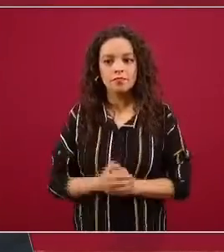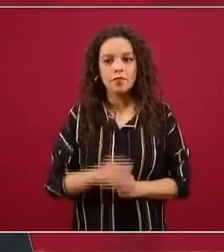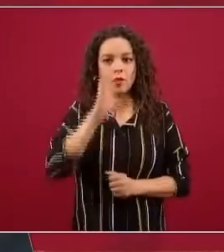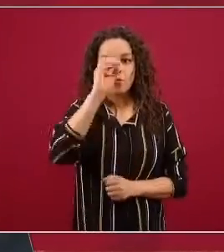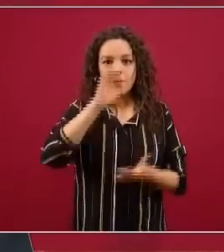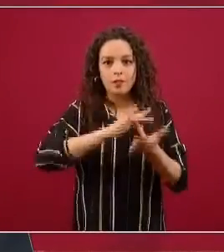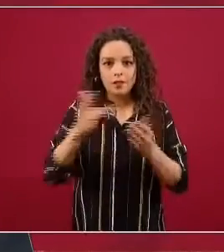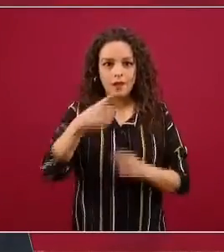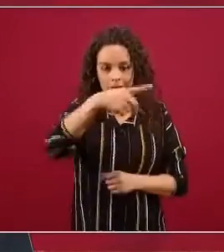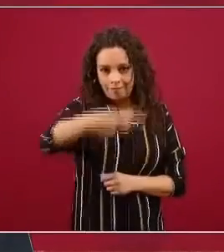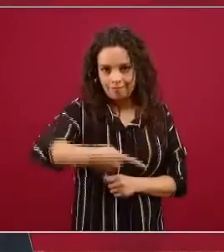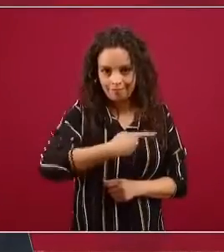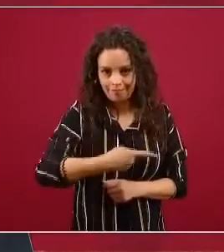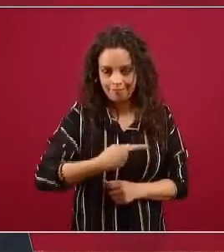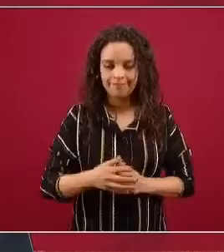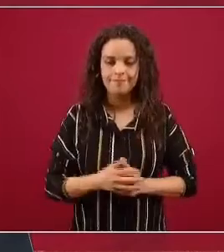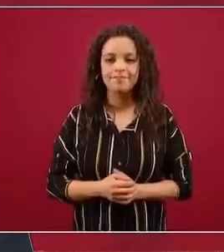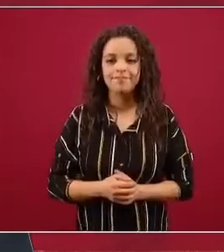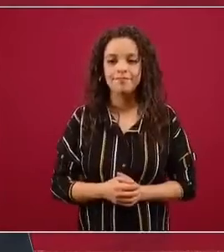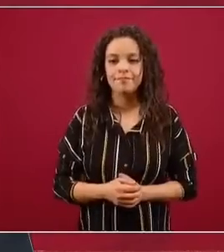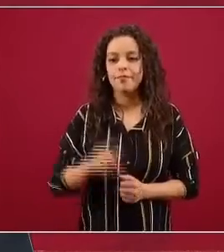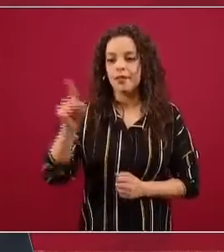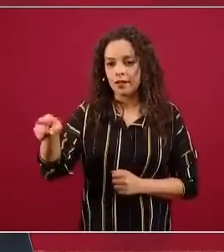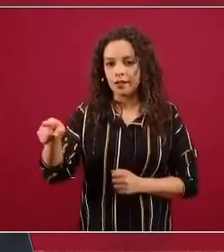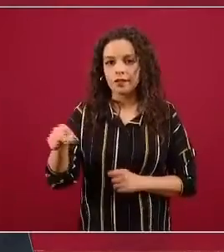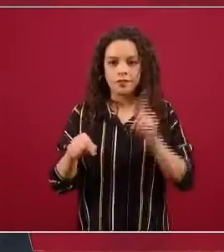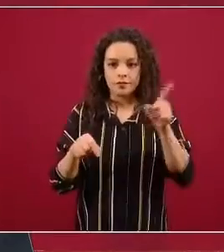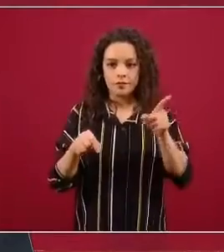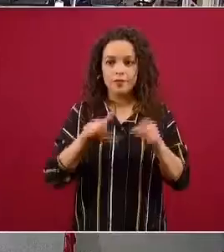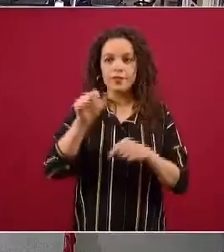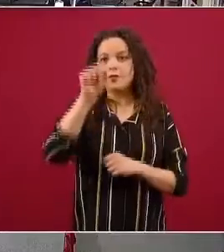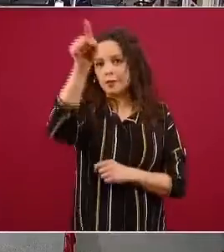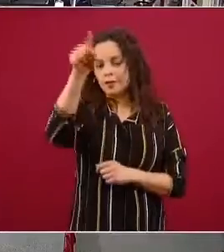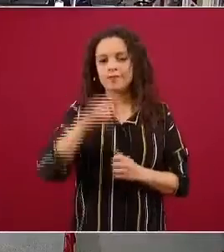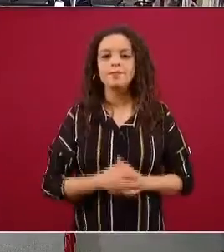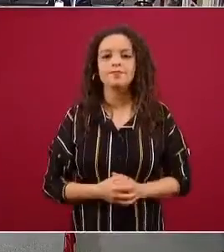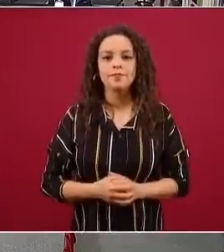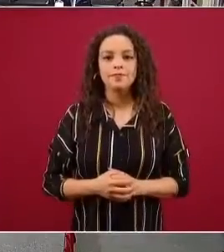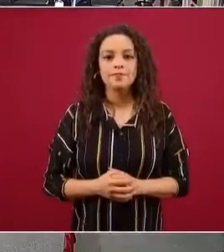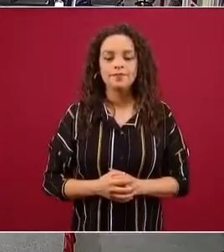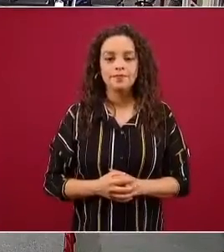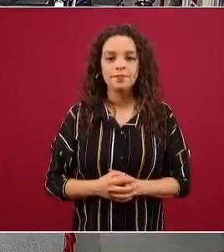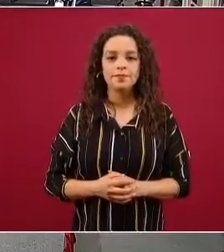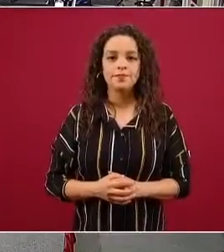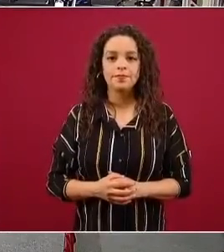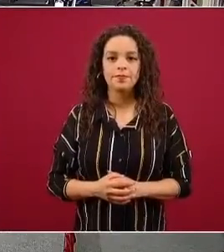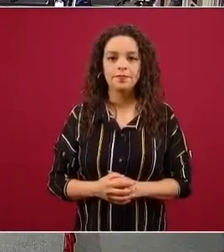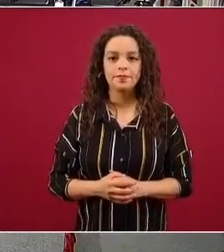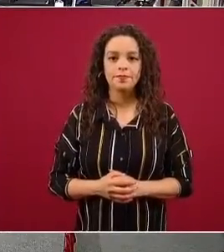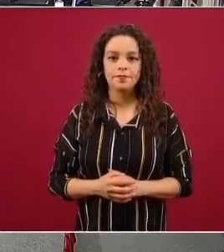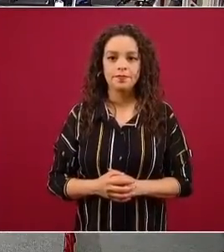pregunta. Vamos a darle la palabra a usted y luego nos seguimos acá y con usted.